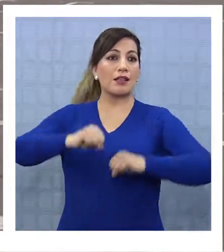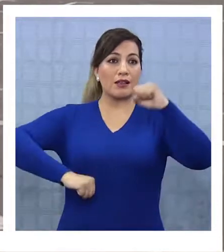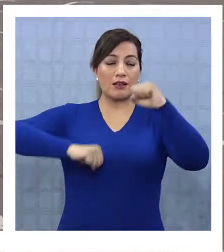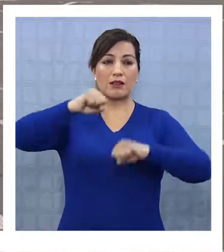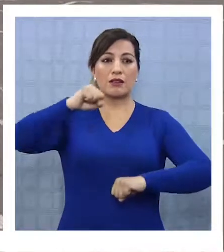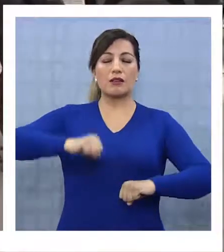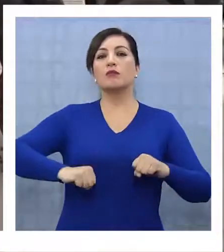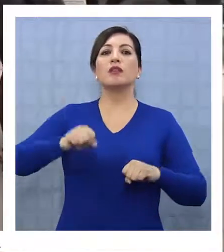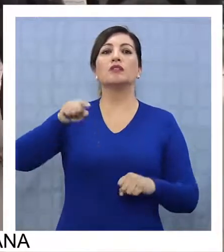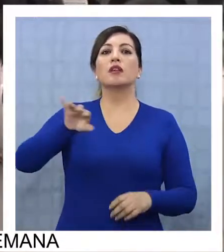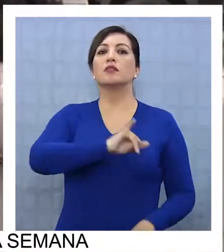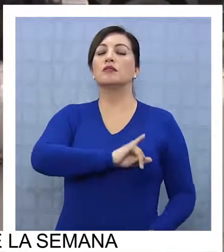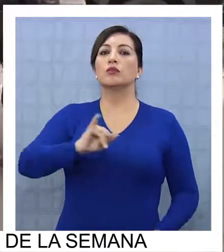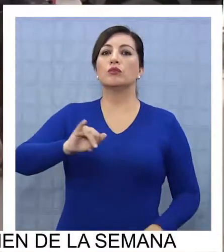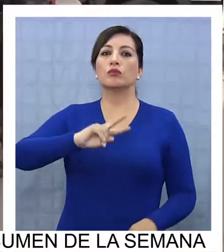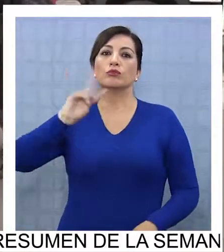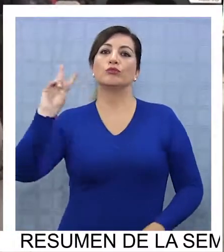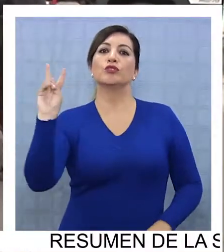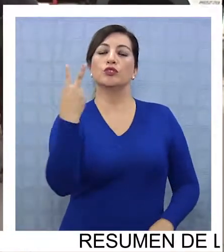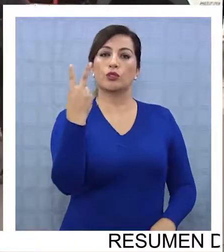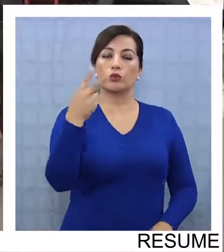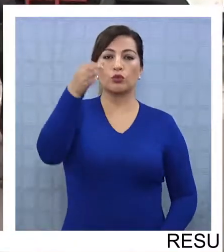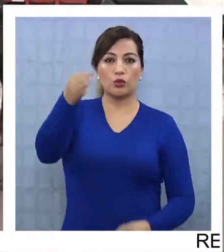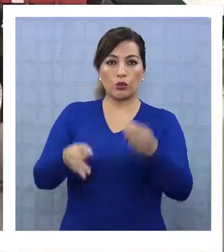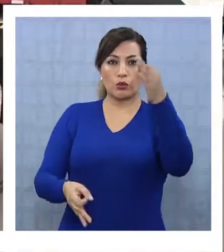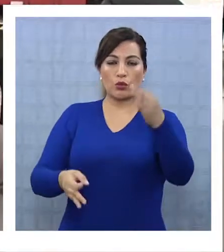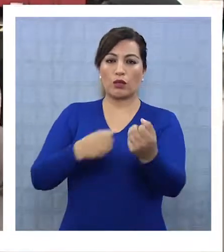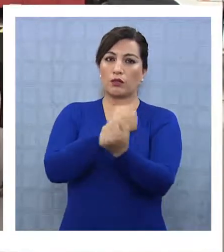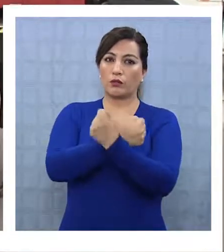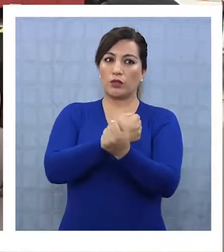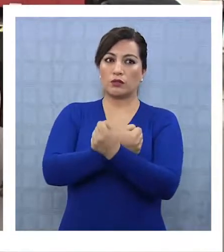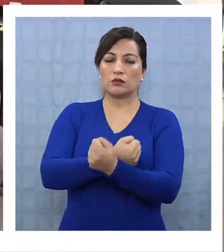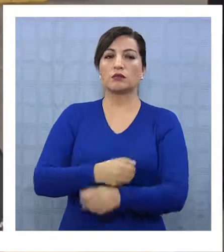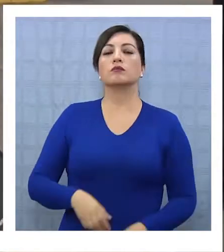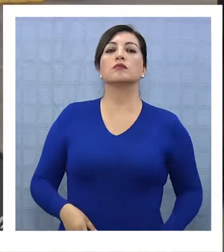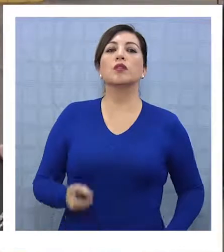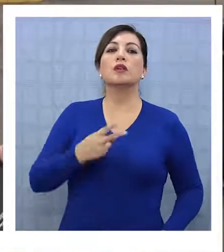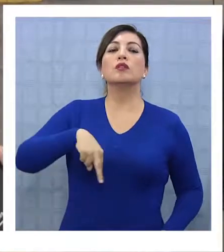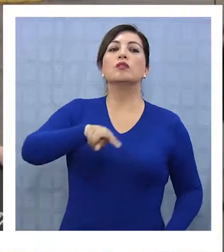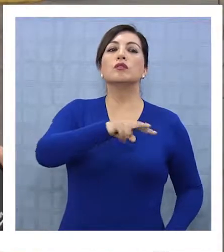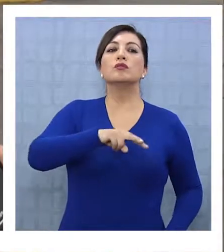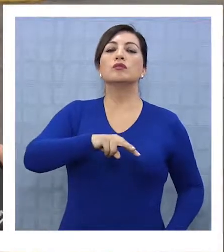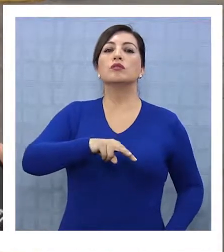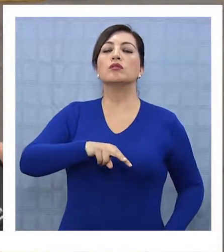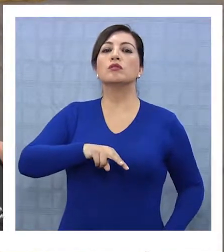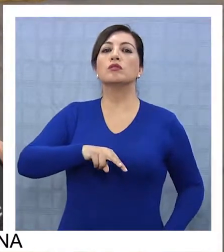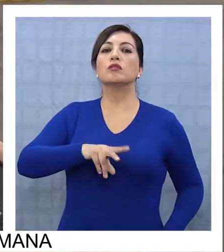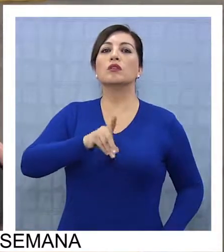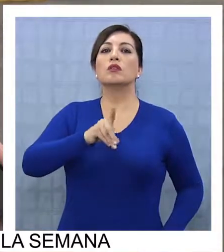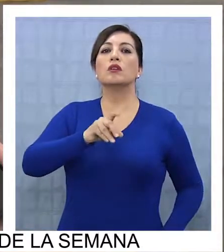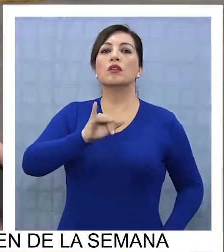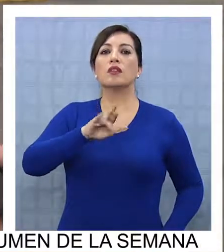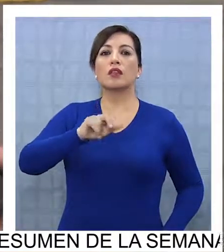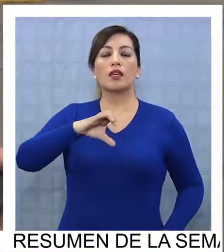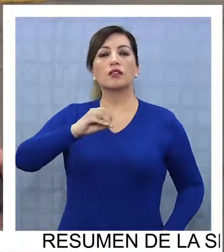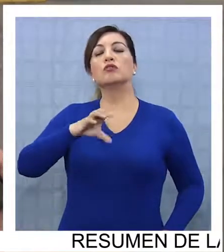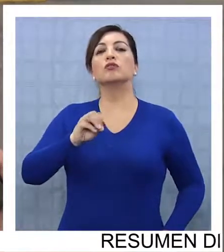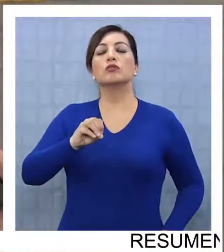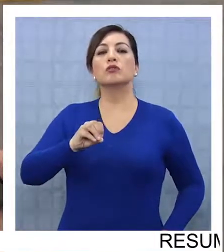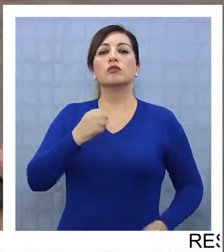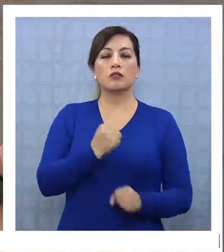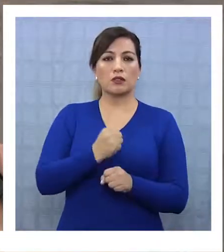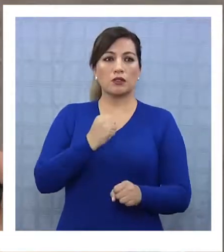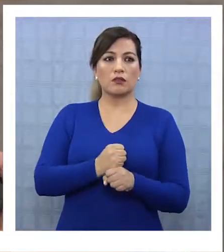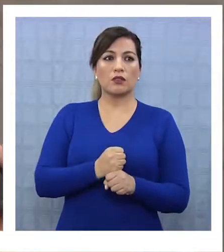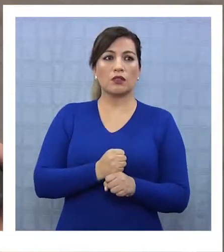Concesiones y derivado al segundo juzgado de policía local. Nosotros como Dirección de Obras regulamos la ciudad